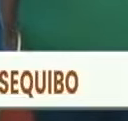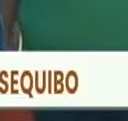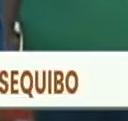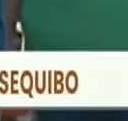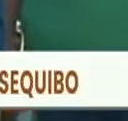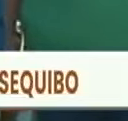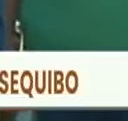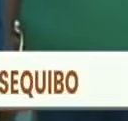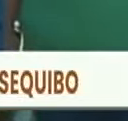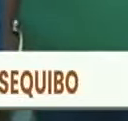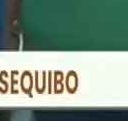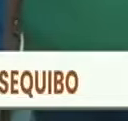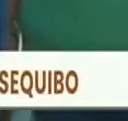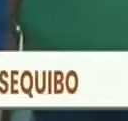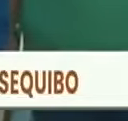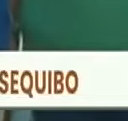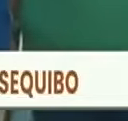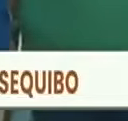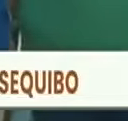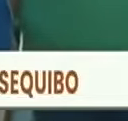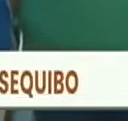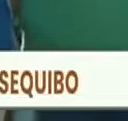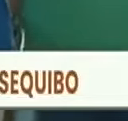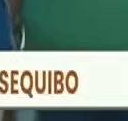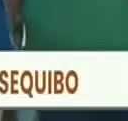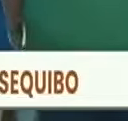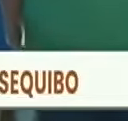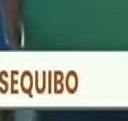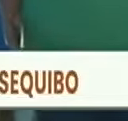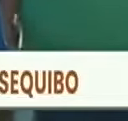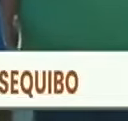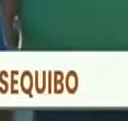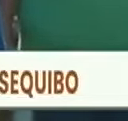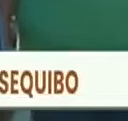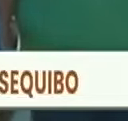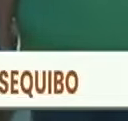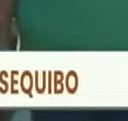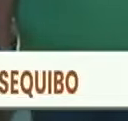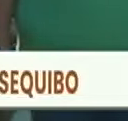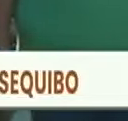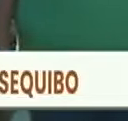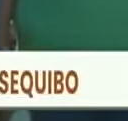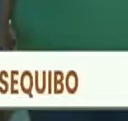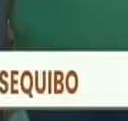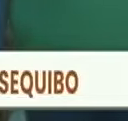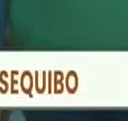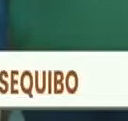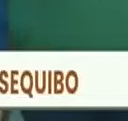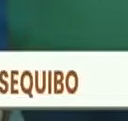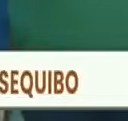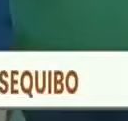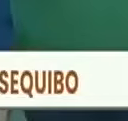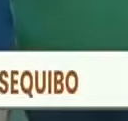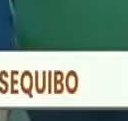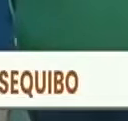entendido el tema del Esequibo, o que cree que el Esequibo es un tema de